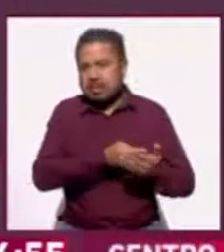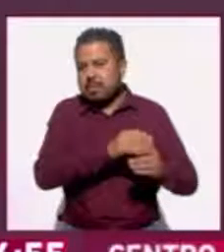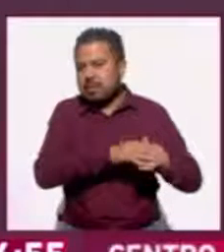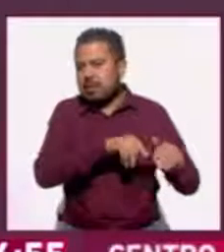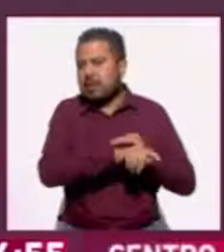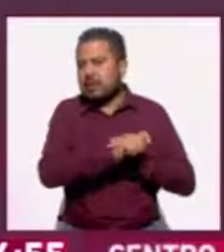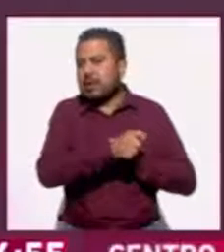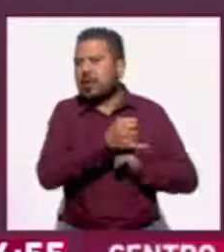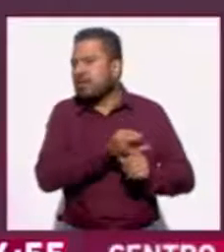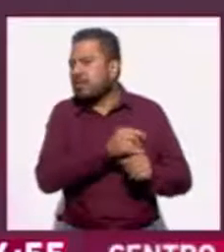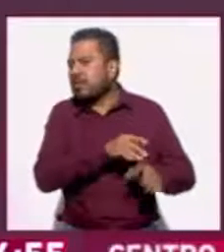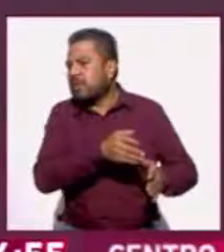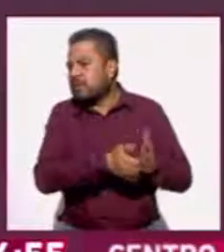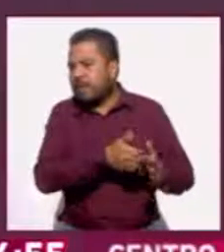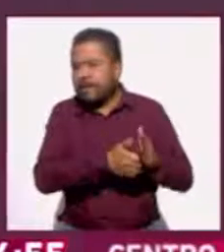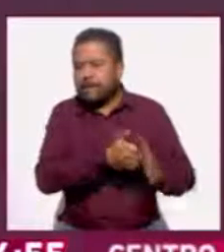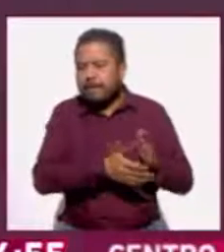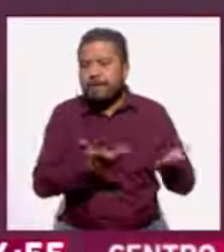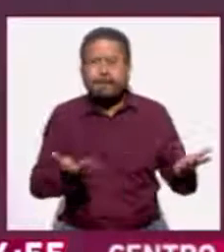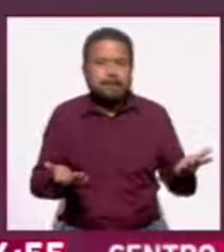allá de cualquier información.